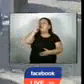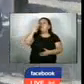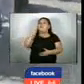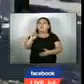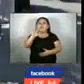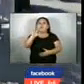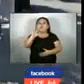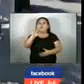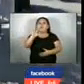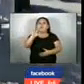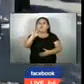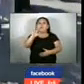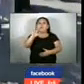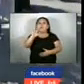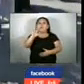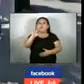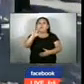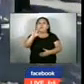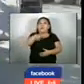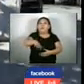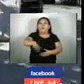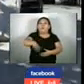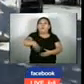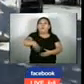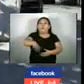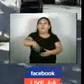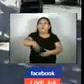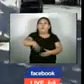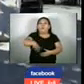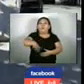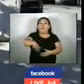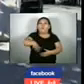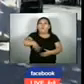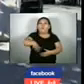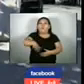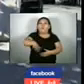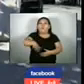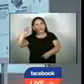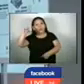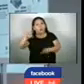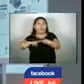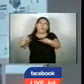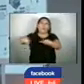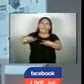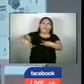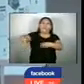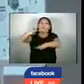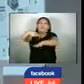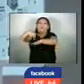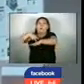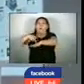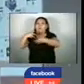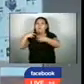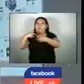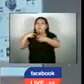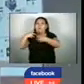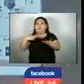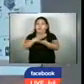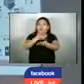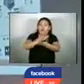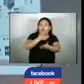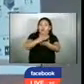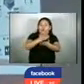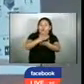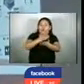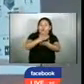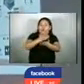500 tamizajes se realizaron en el centro de San Bartolo y otros 500 en el Parque de los Dinosaurios. Decenas de personas llegaron desde muy